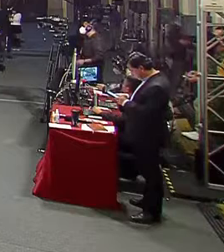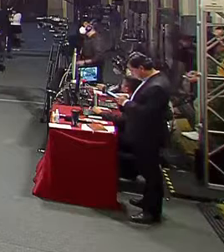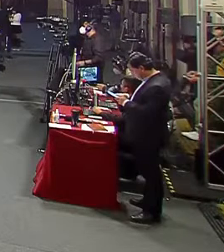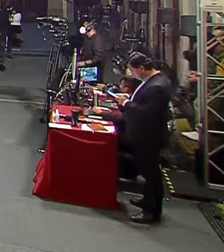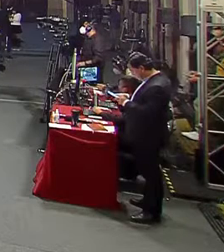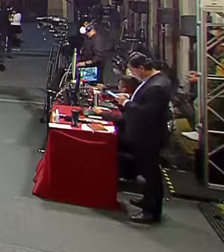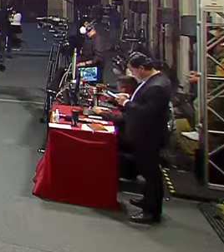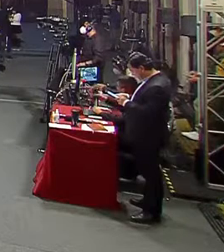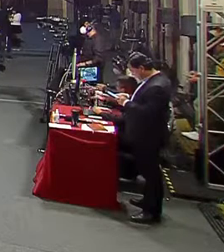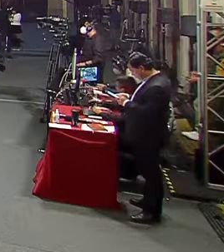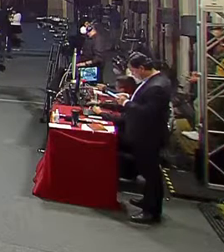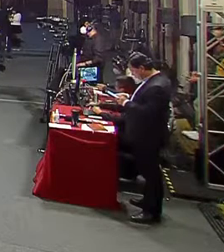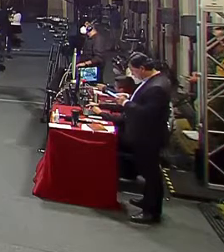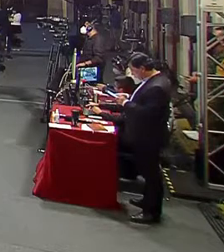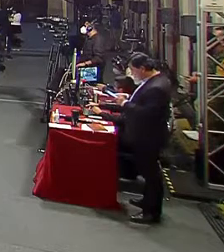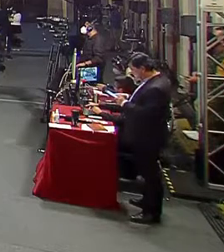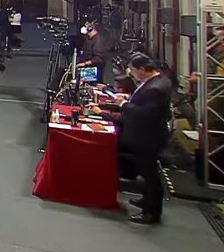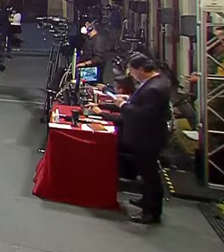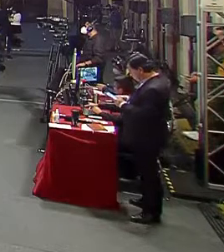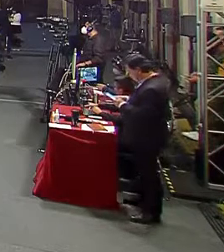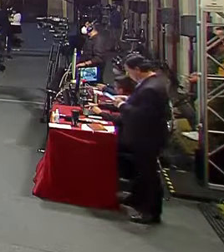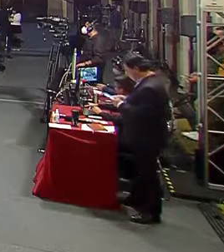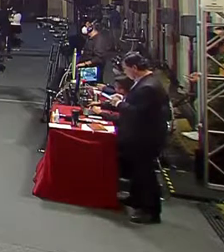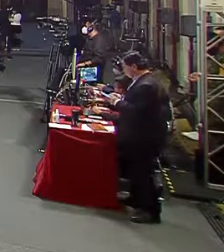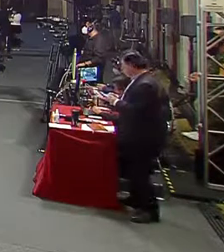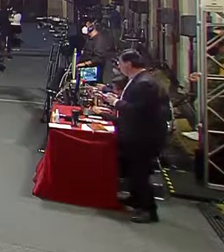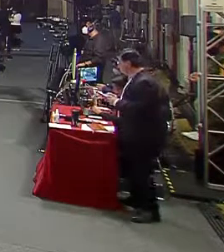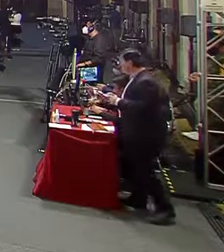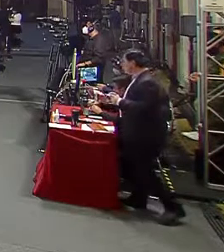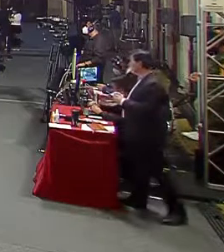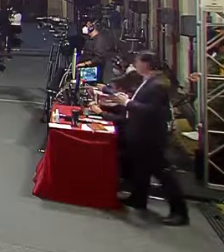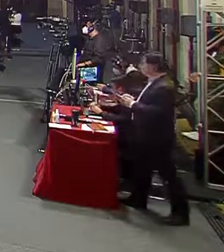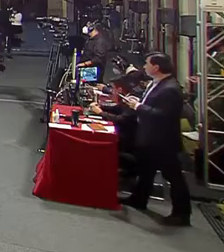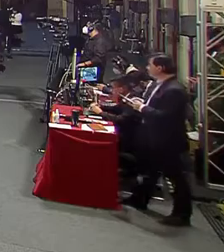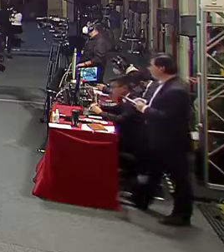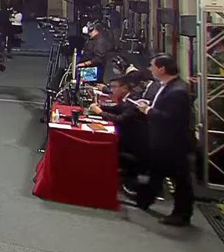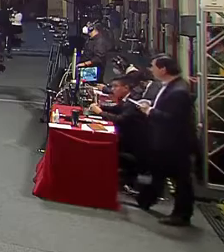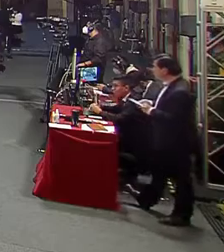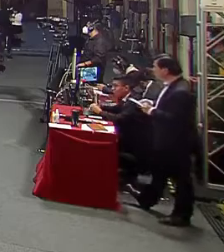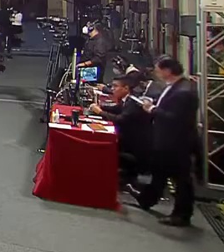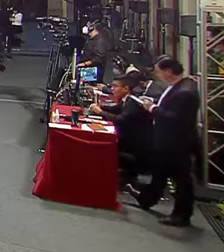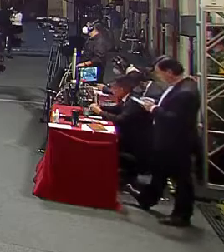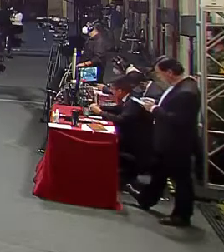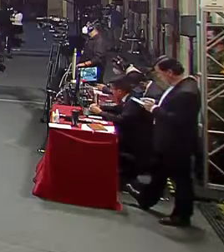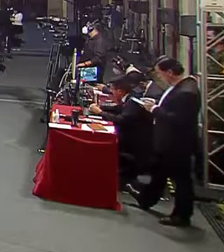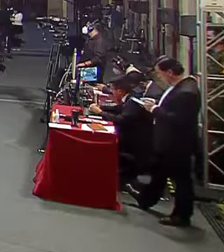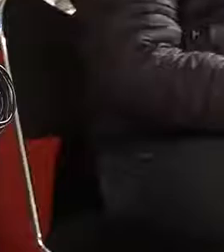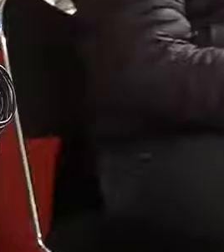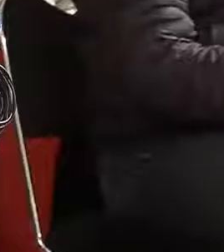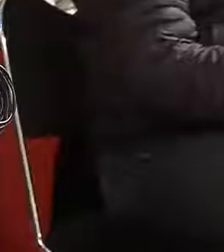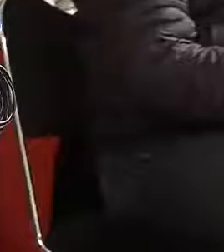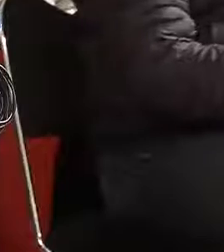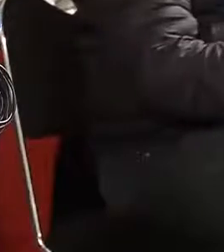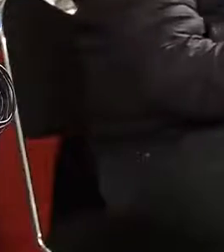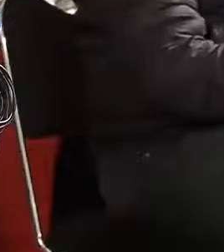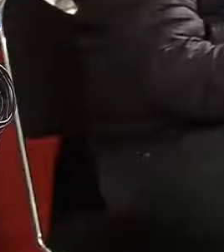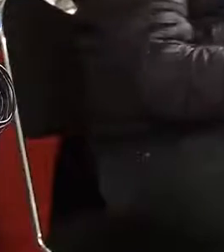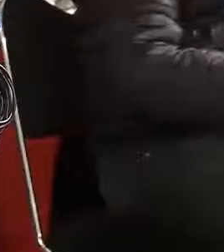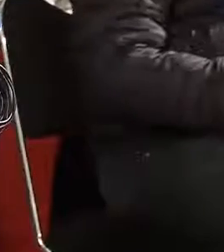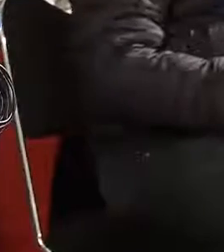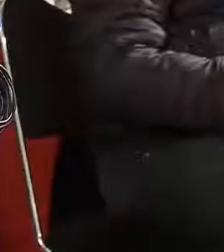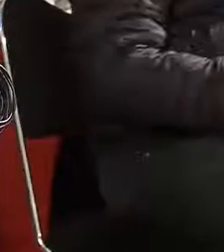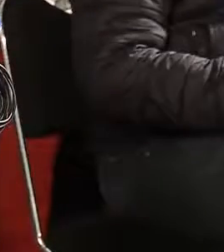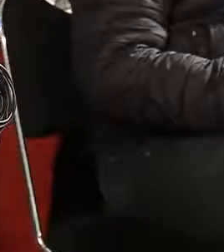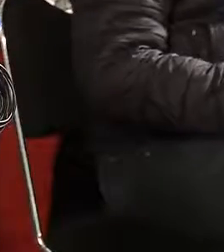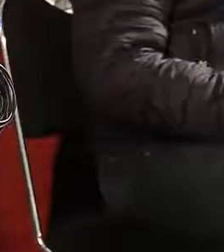con estos 3.5 millones de vacunas de Moderna y los 5 millones de Astra, ya decía que es una